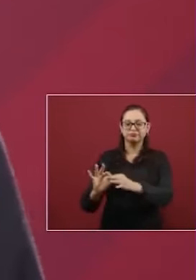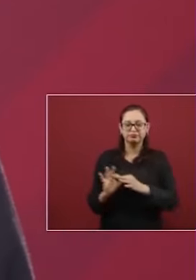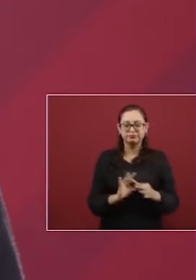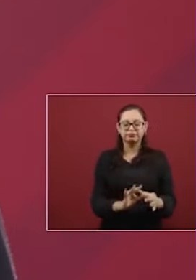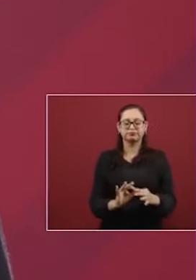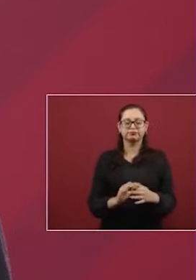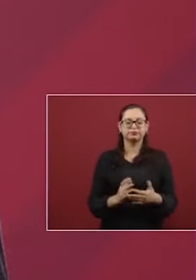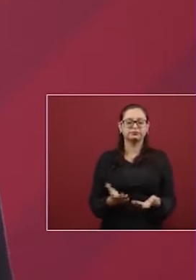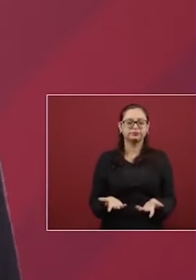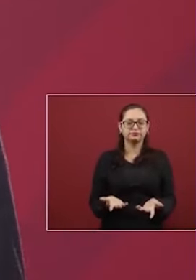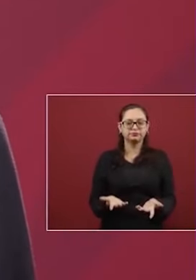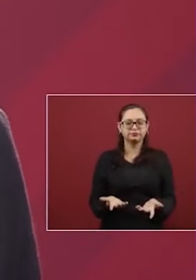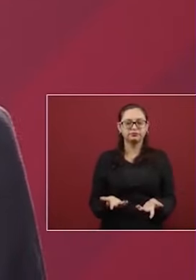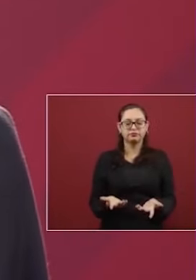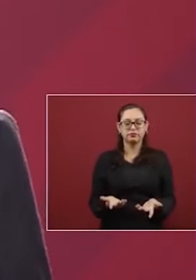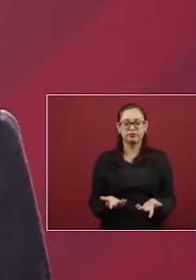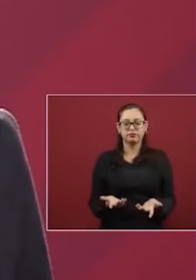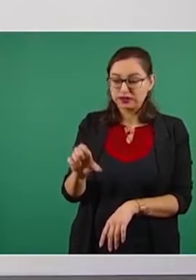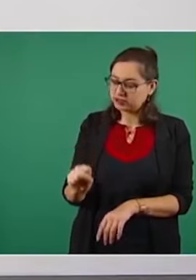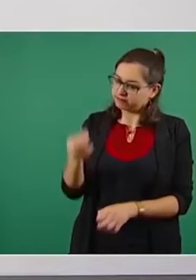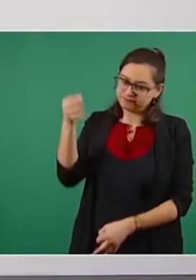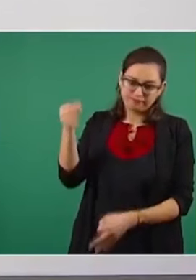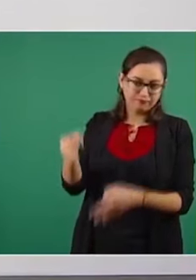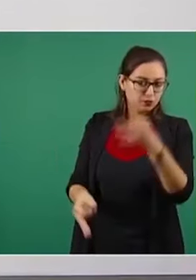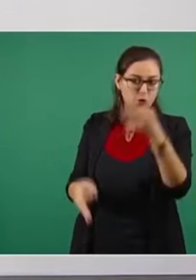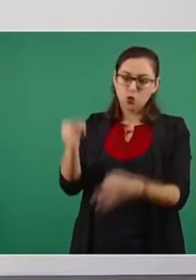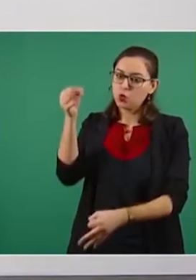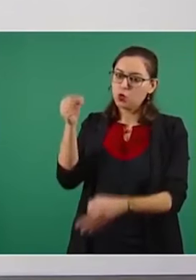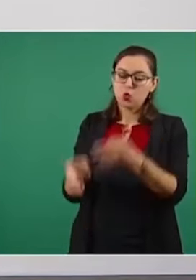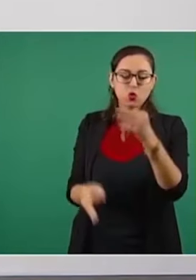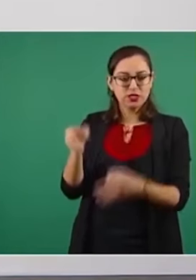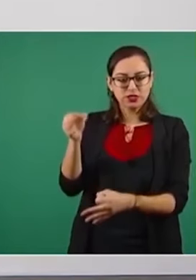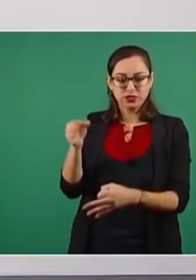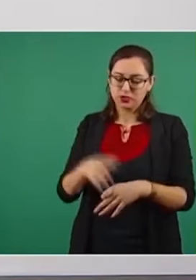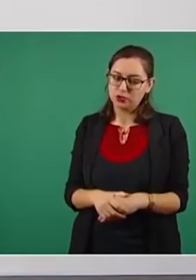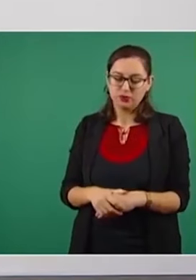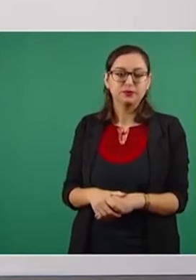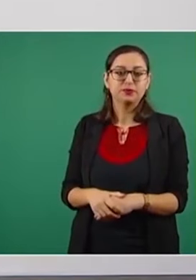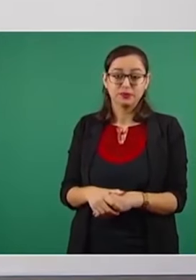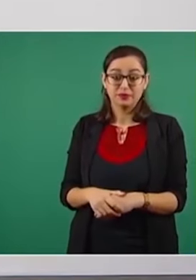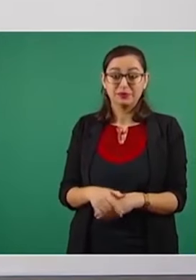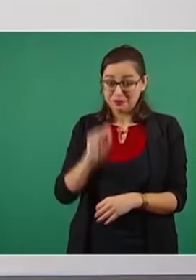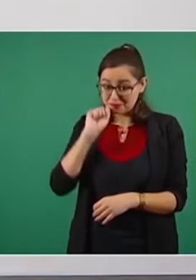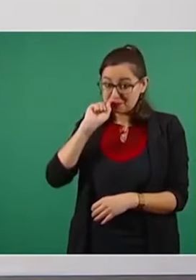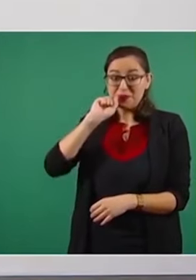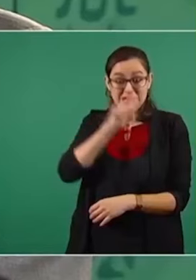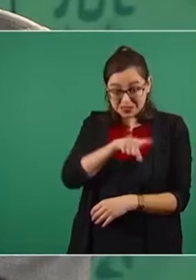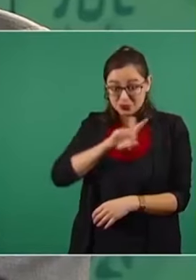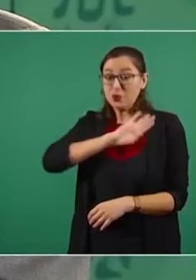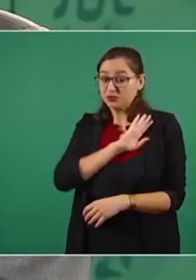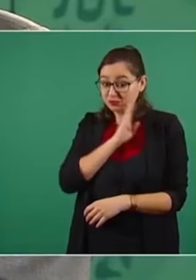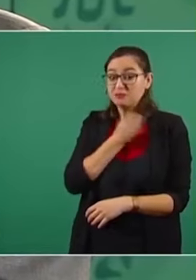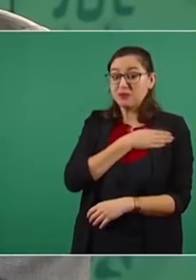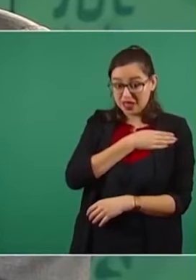mexicano de Guerrero Antonio Crespo Bolaños fue asesinado balazos Este martes por hombres armados que lograron huir poniendo en